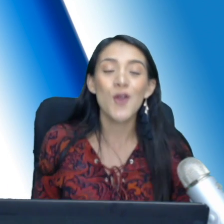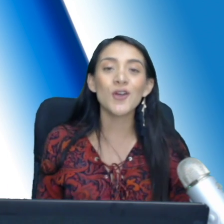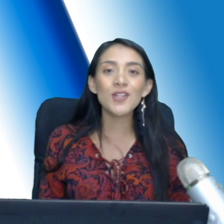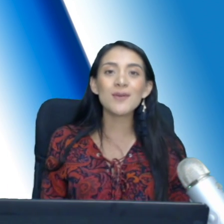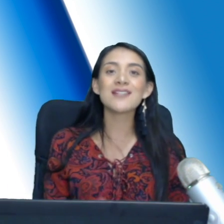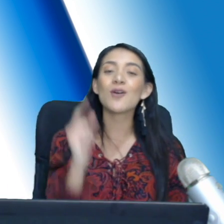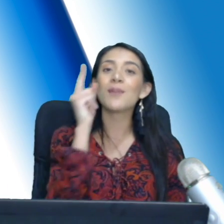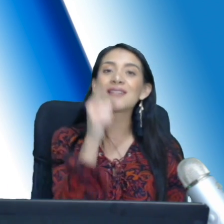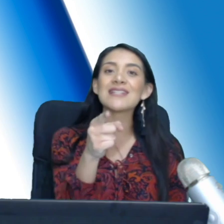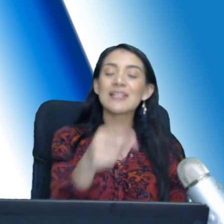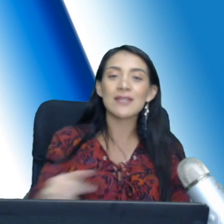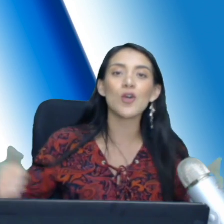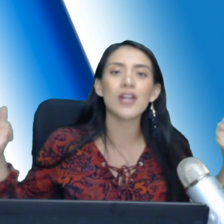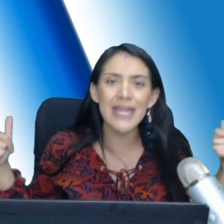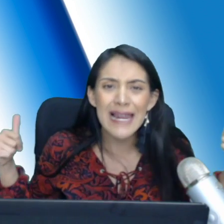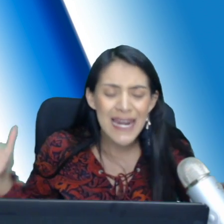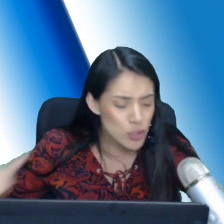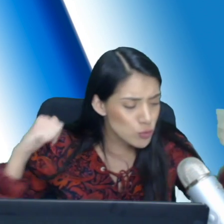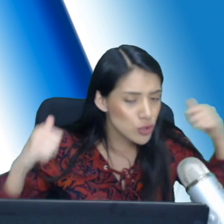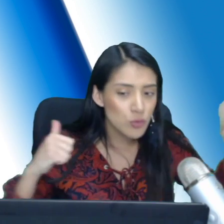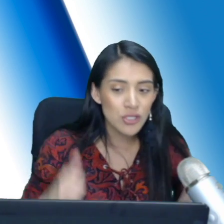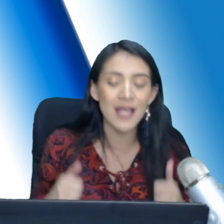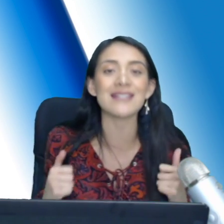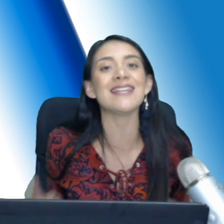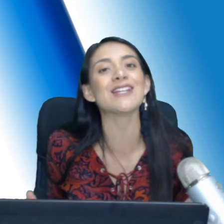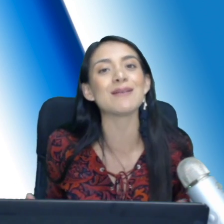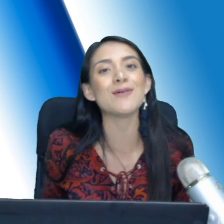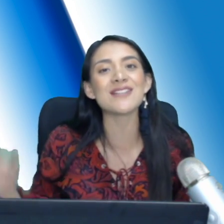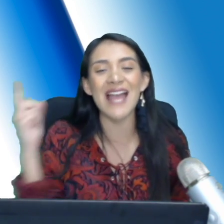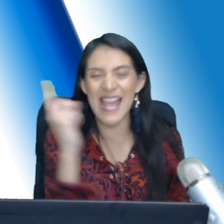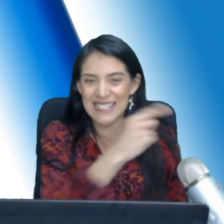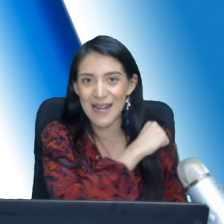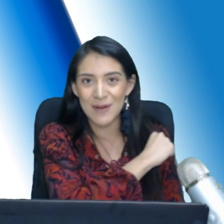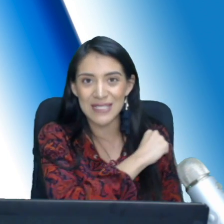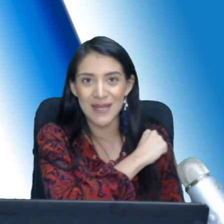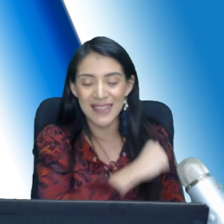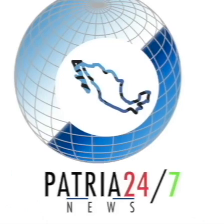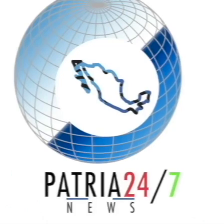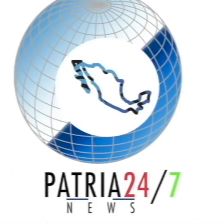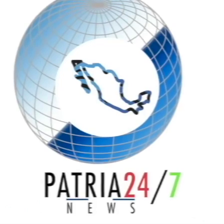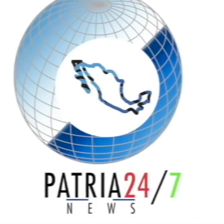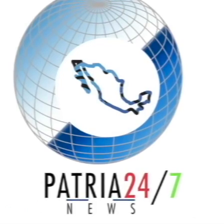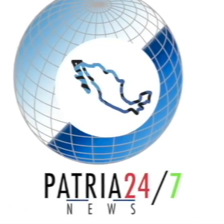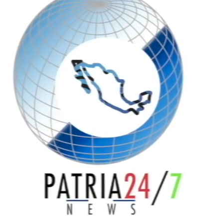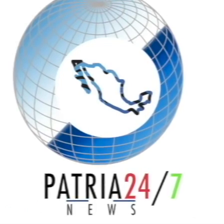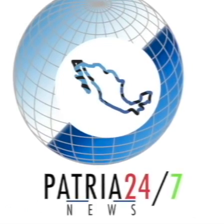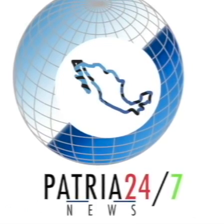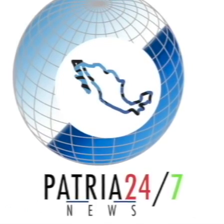24/7. No te olvides compartir este video, regalarnos muchos, muchos likes, y nos vemos hasta la próxima.